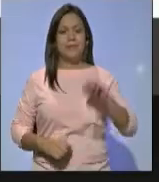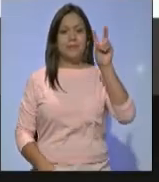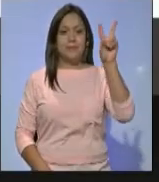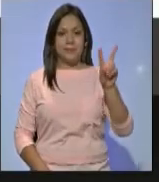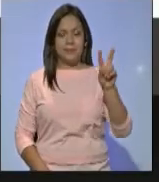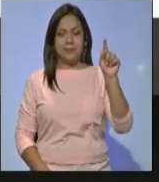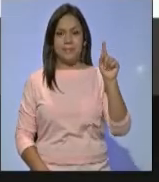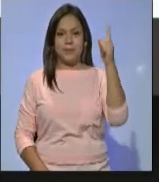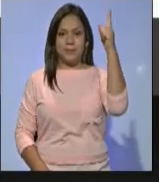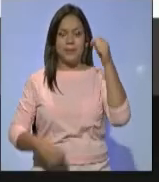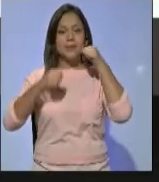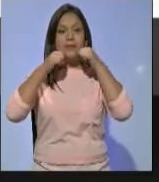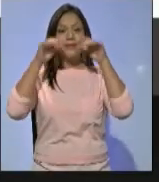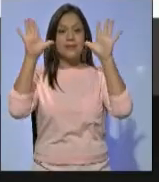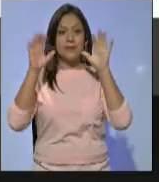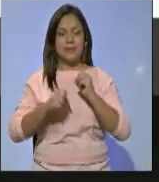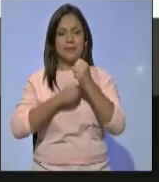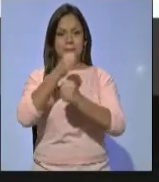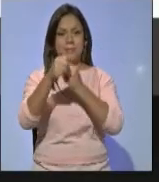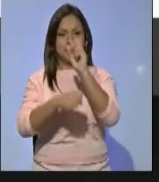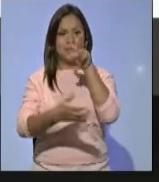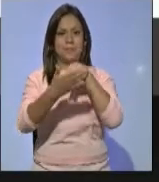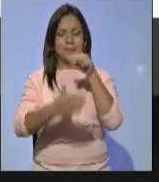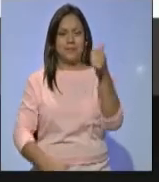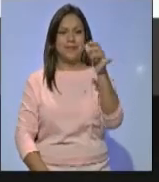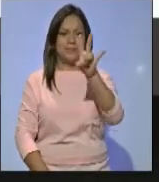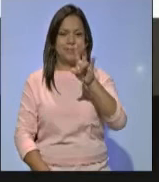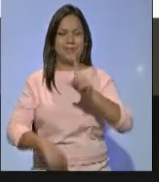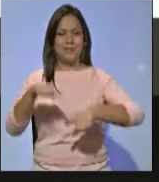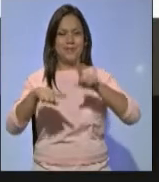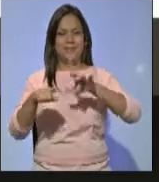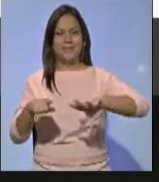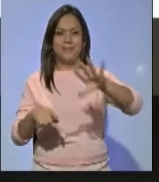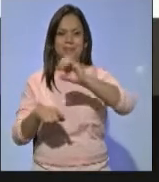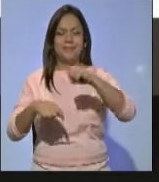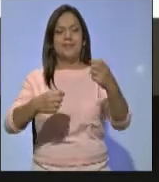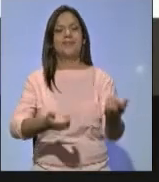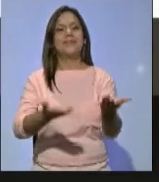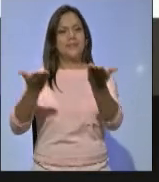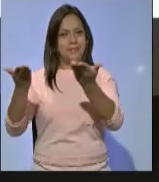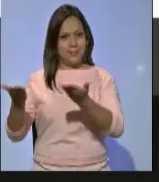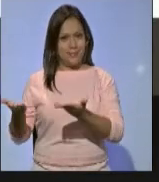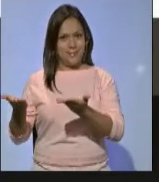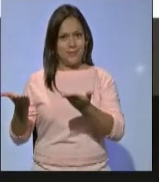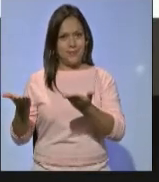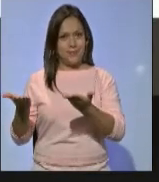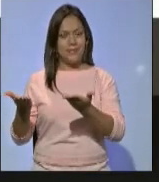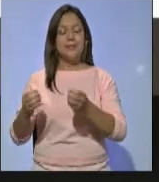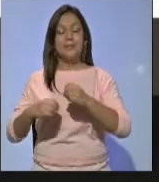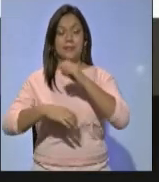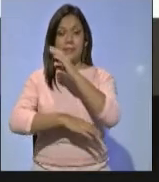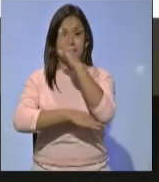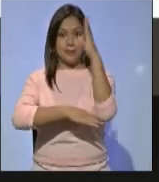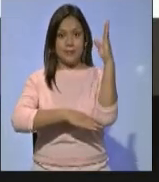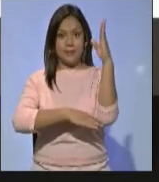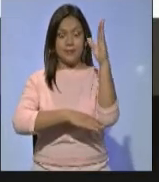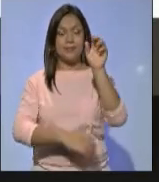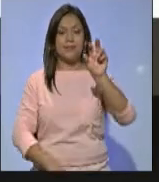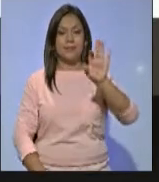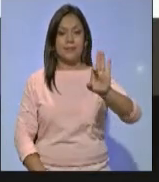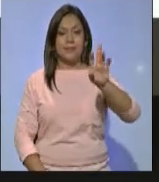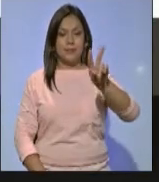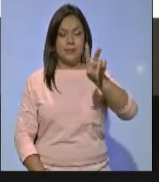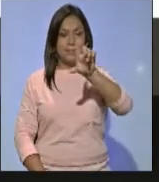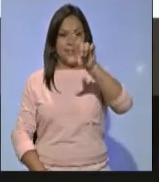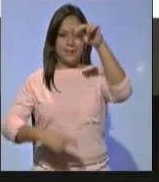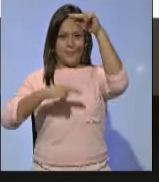Viernes 1 de diciembre de 2017, amigas y amigos, sean todos ustedes bienvenidos a la emisión central de TVL Noticias. Gracias a